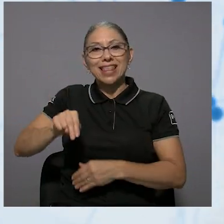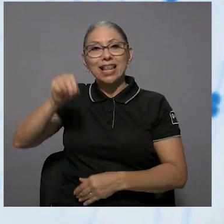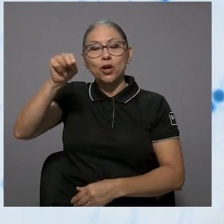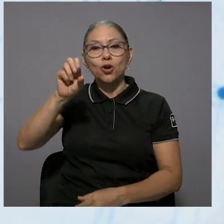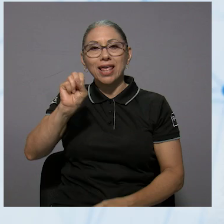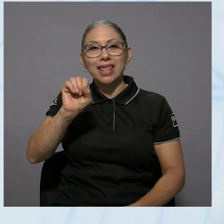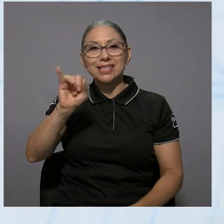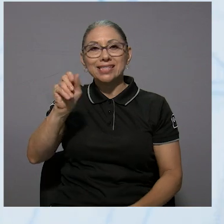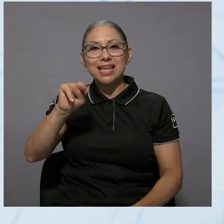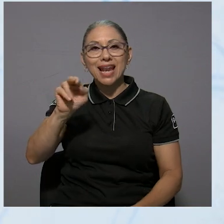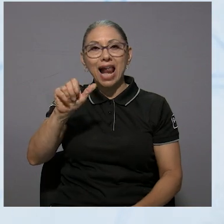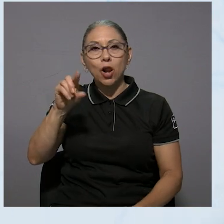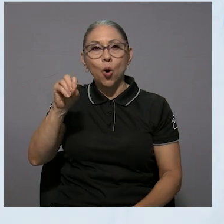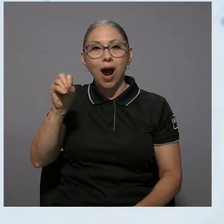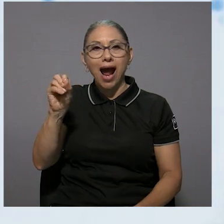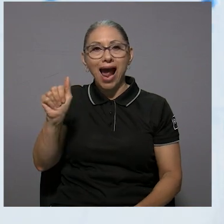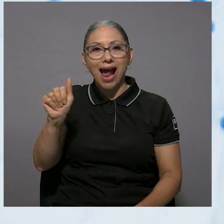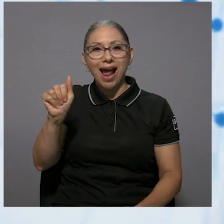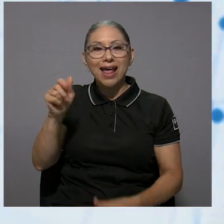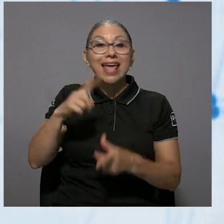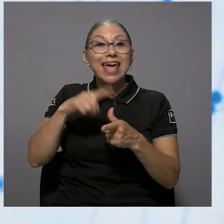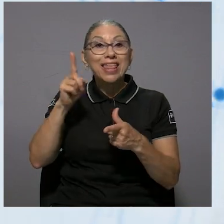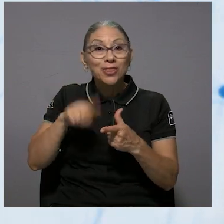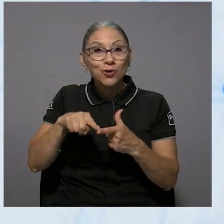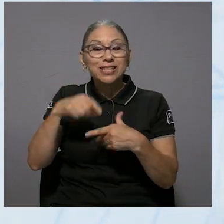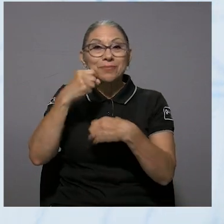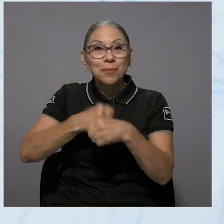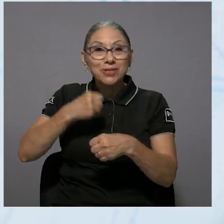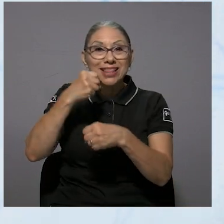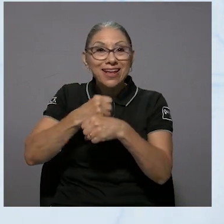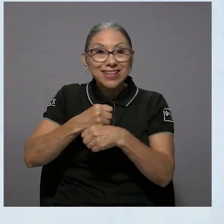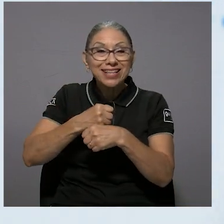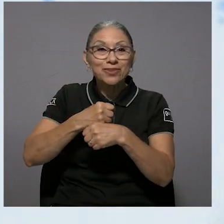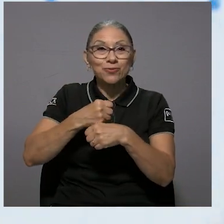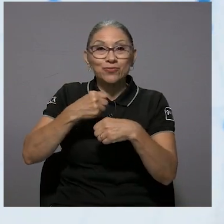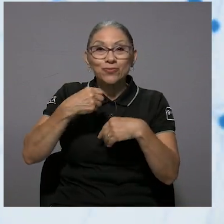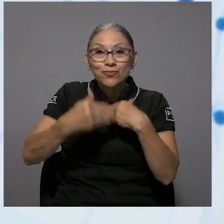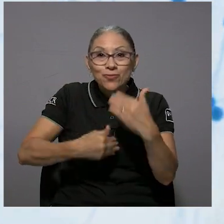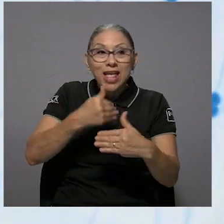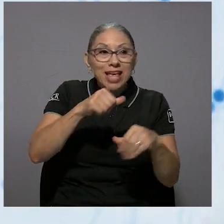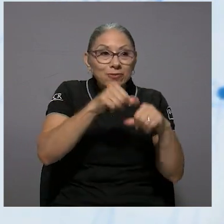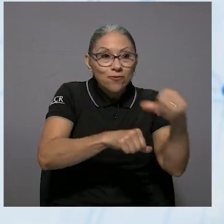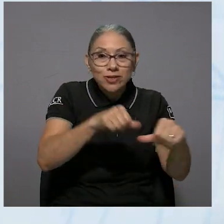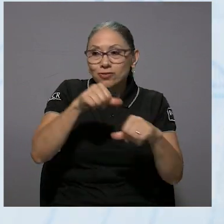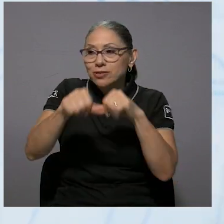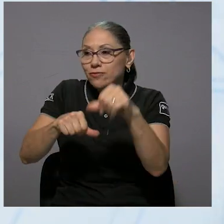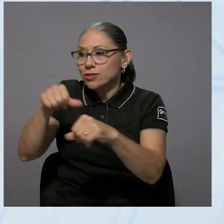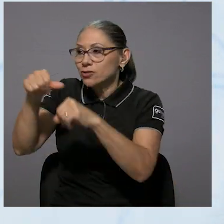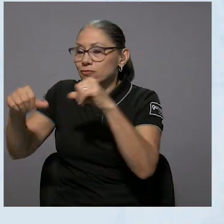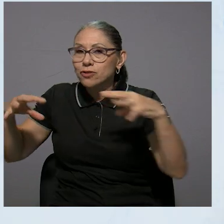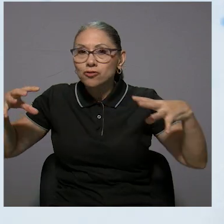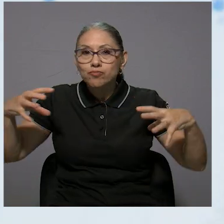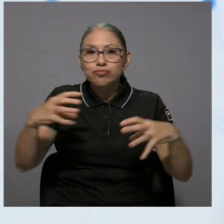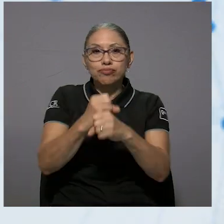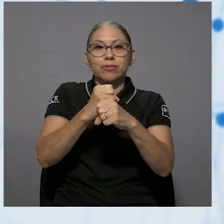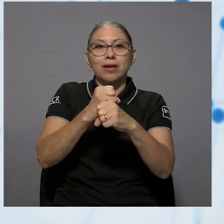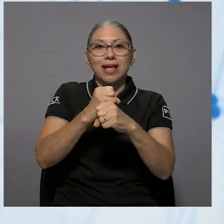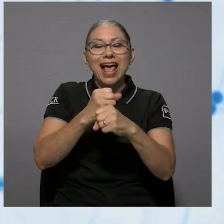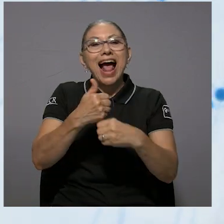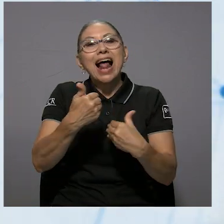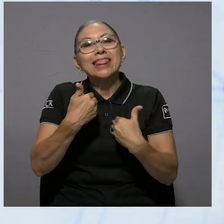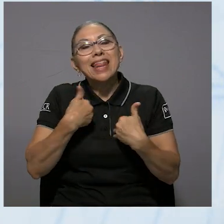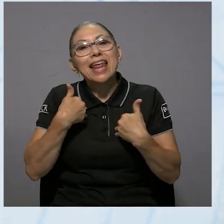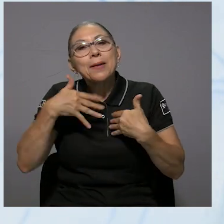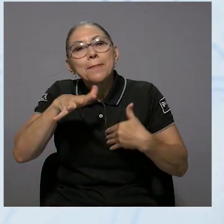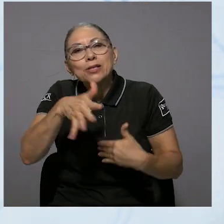Sinaloa. Entonces vamos haciendo este tipo de trabajo de amalgamar esfuerzos al punto de tener más o menos